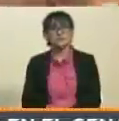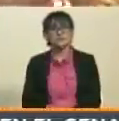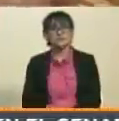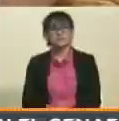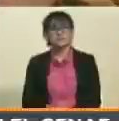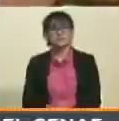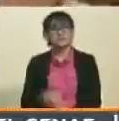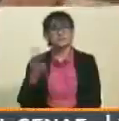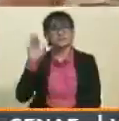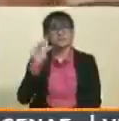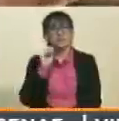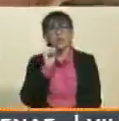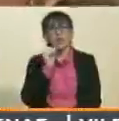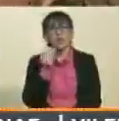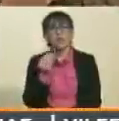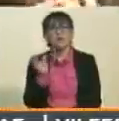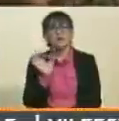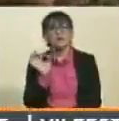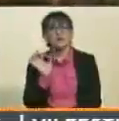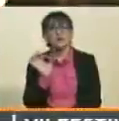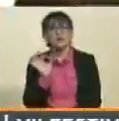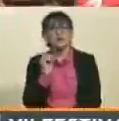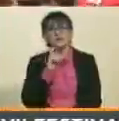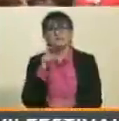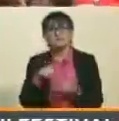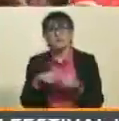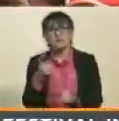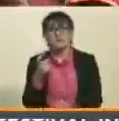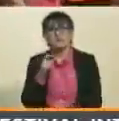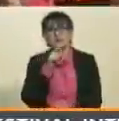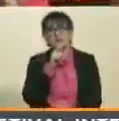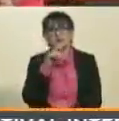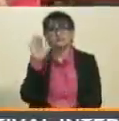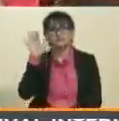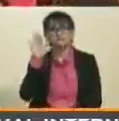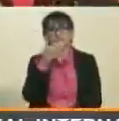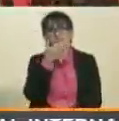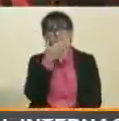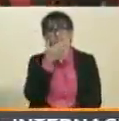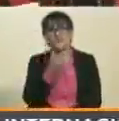Levanten la mano los jóvenes que aún no están incorporados.